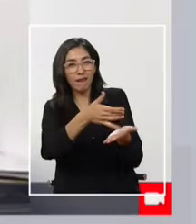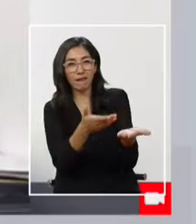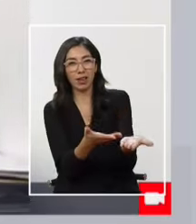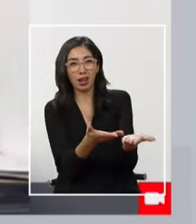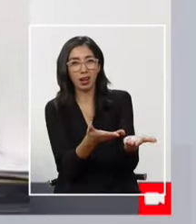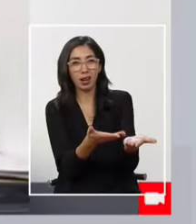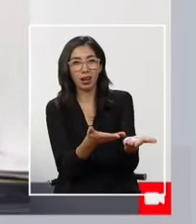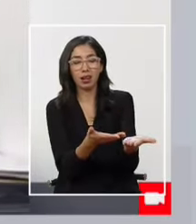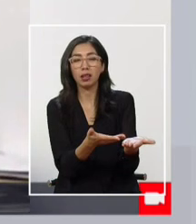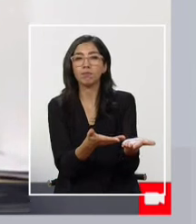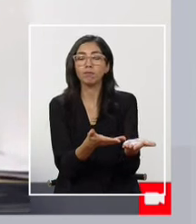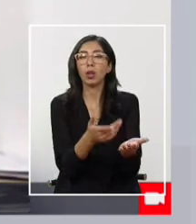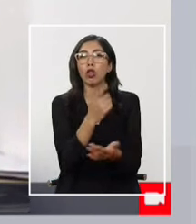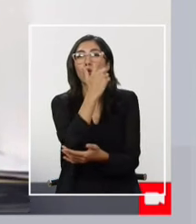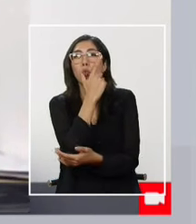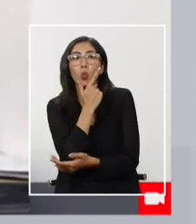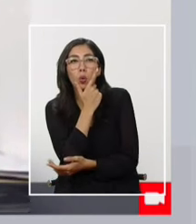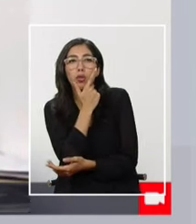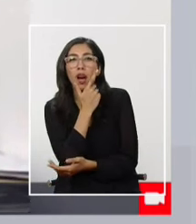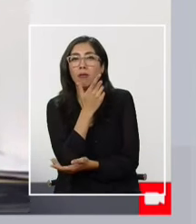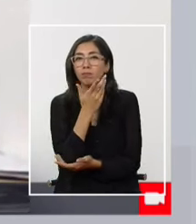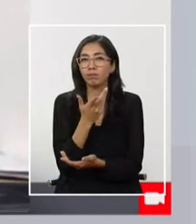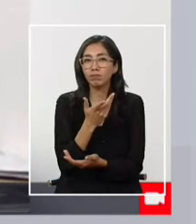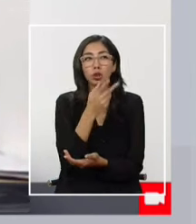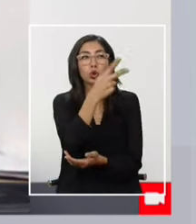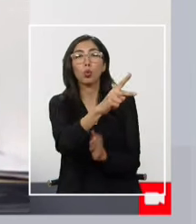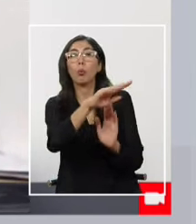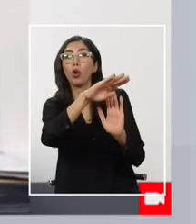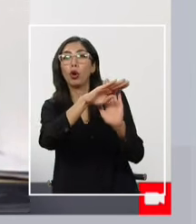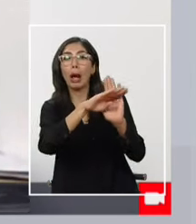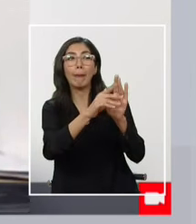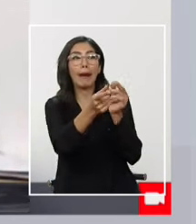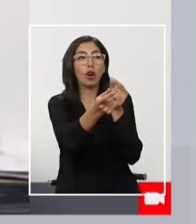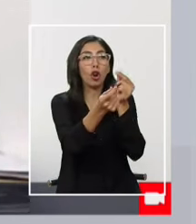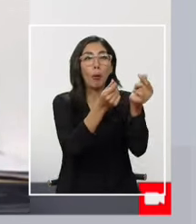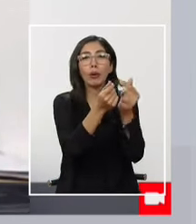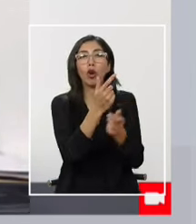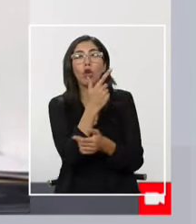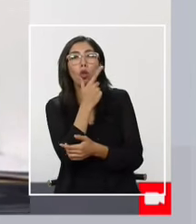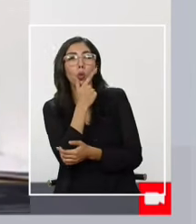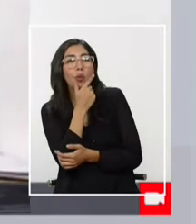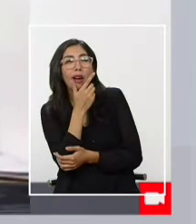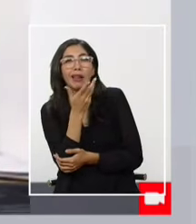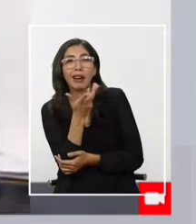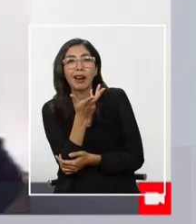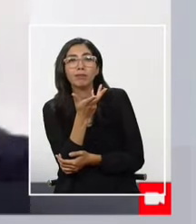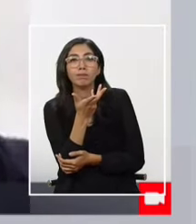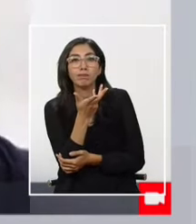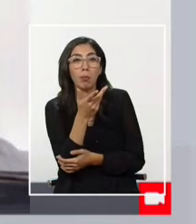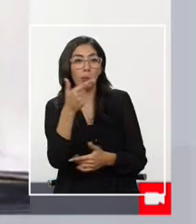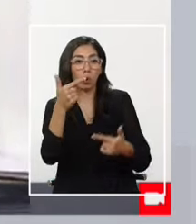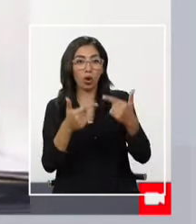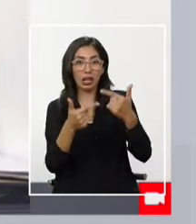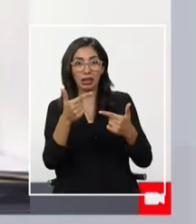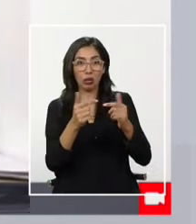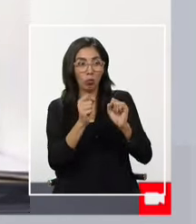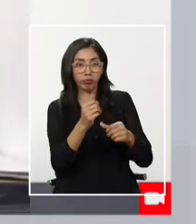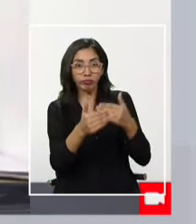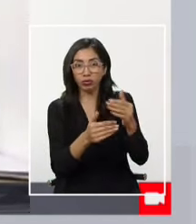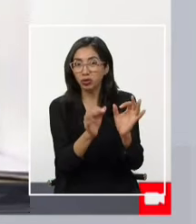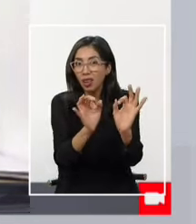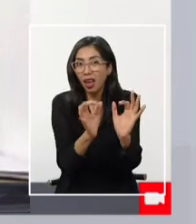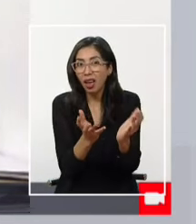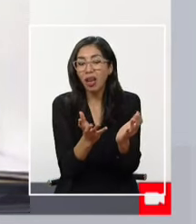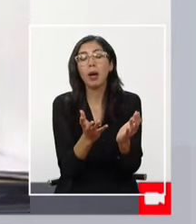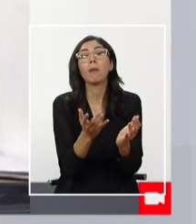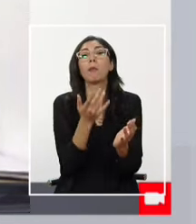y la gran duda que hay respecto de su programa económico tiene que ver con la viabilidad política. El tener